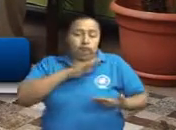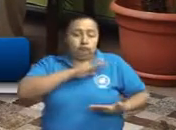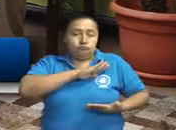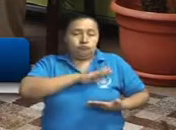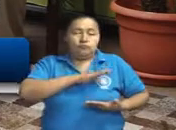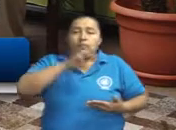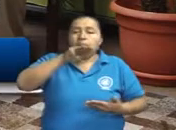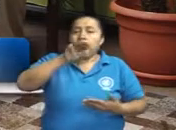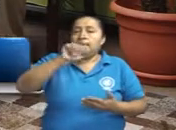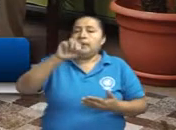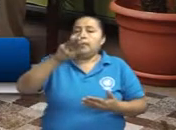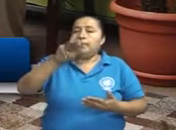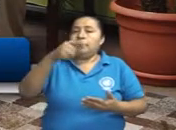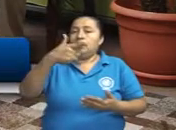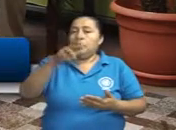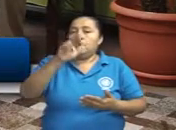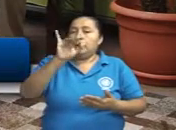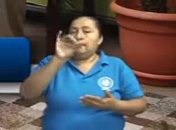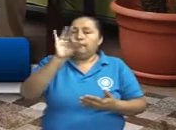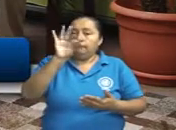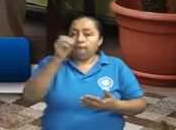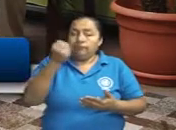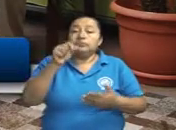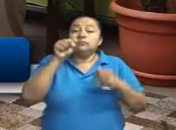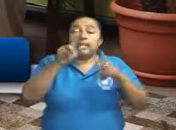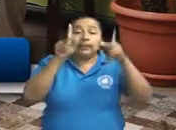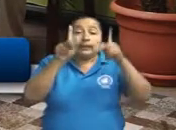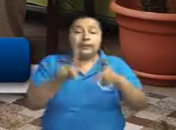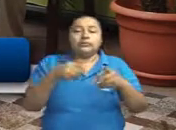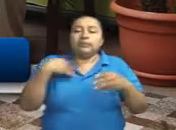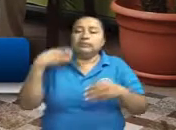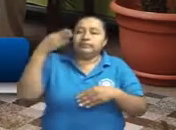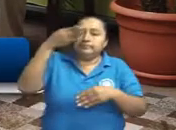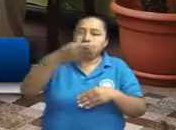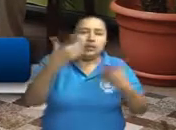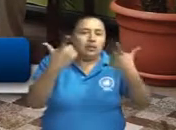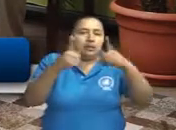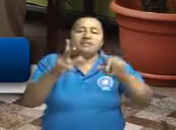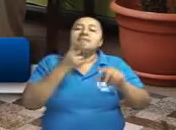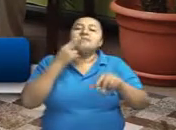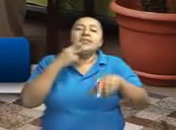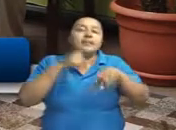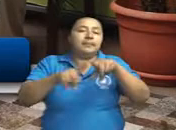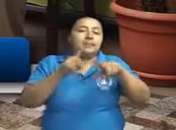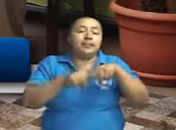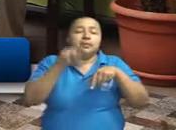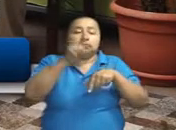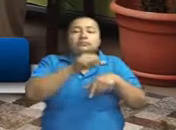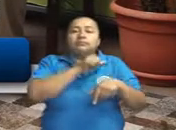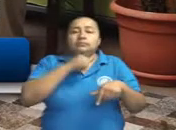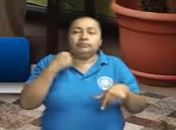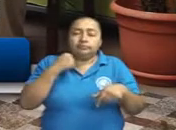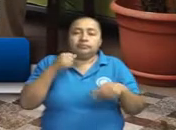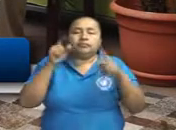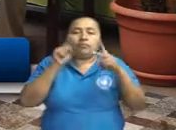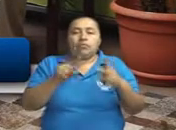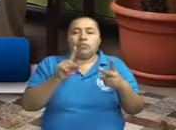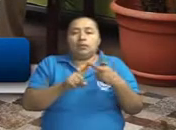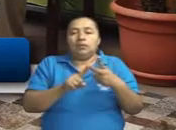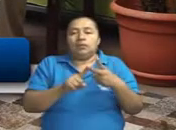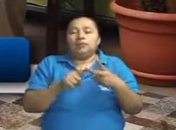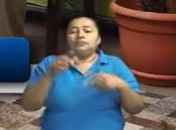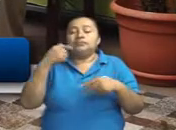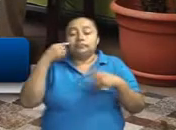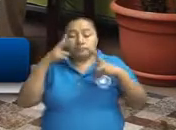el país para que esta población tenga acceso de forma gratuita a la cobertura de estos exámenes, a la